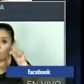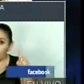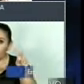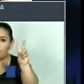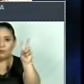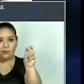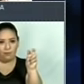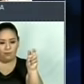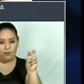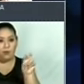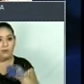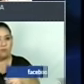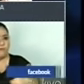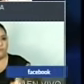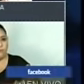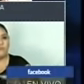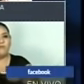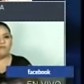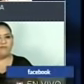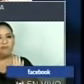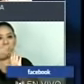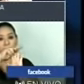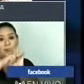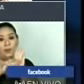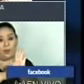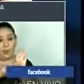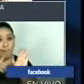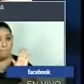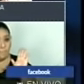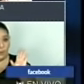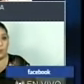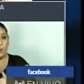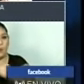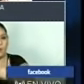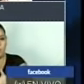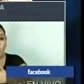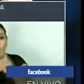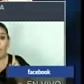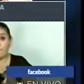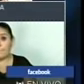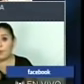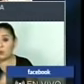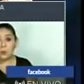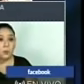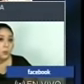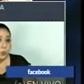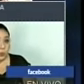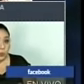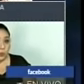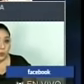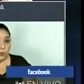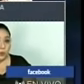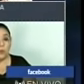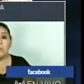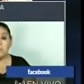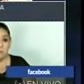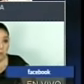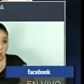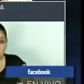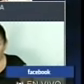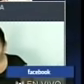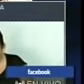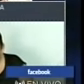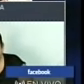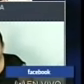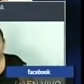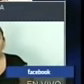aprobar esta normativa que establece el procedimiento para llevar a cuarentena a las personas o para llevar a un centro de contención